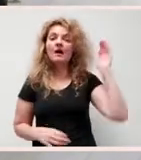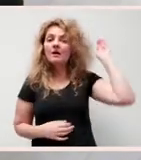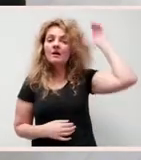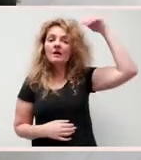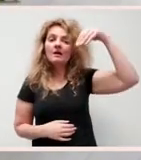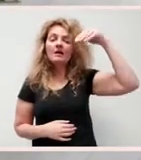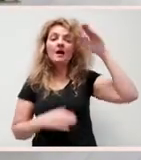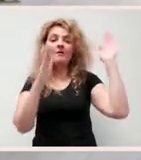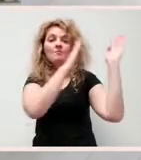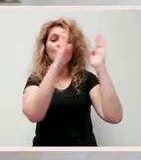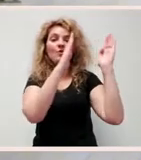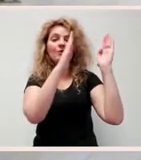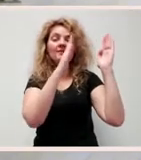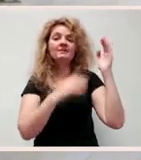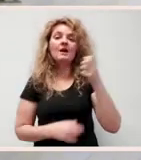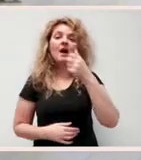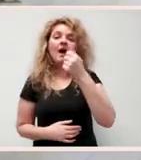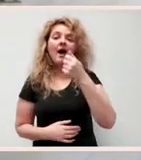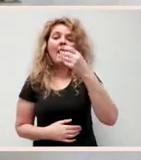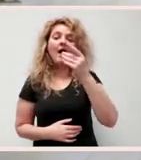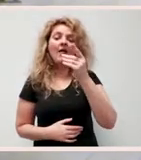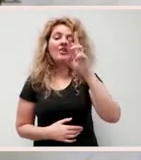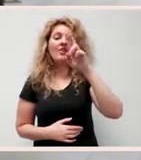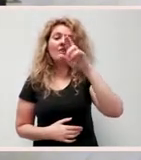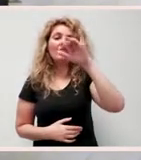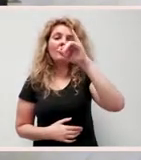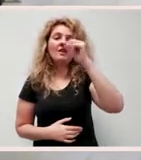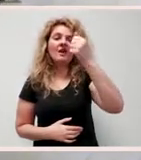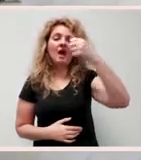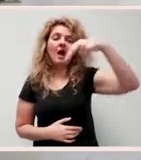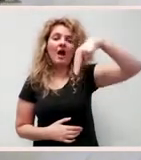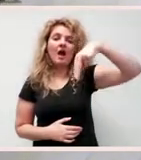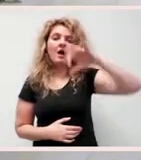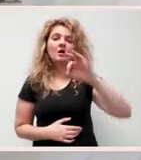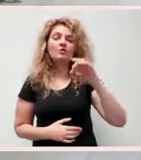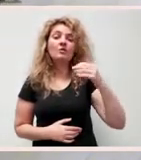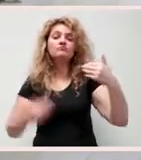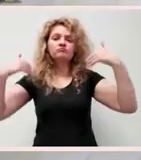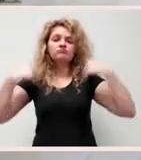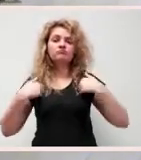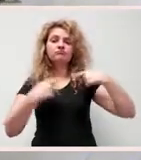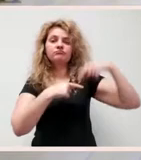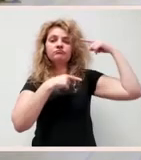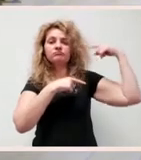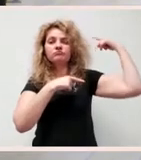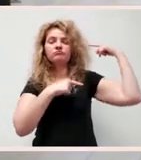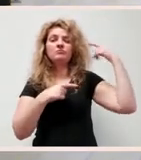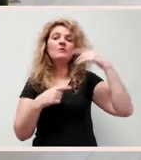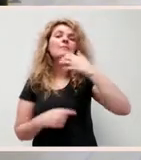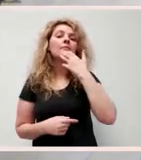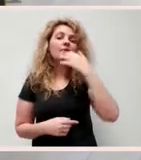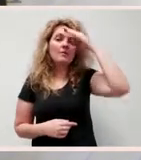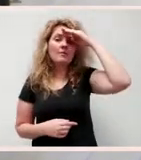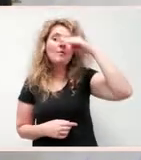Adriano, siguen os seus antecedentes no cargo, digamos, tanto o pai, que sería o